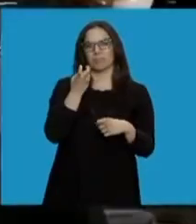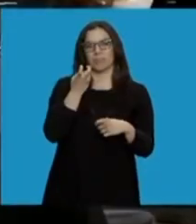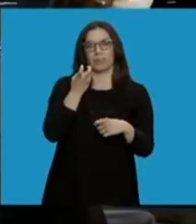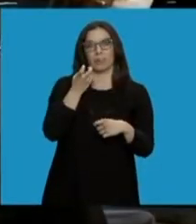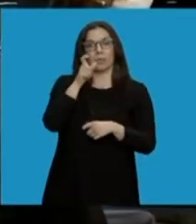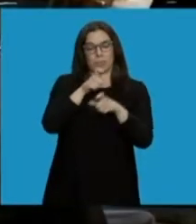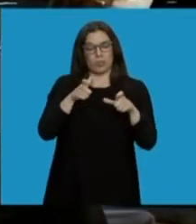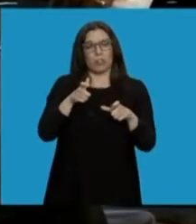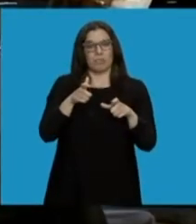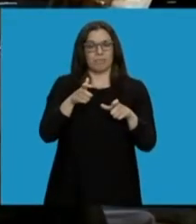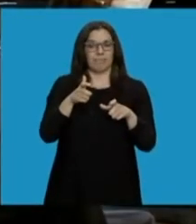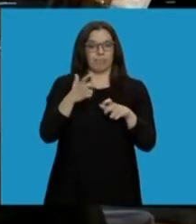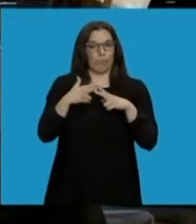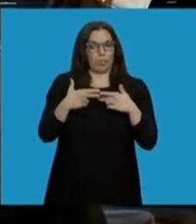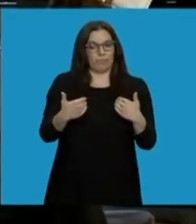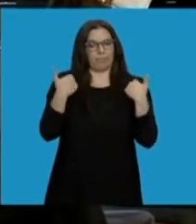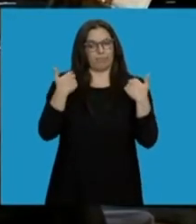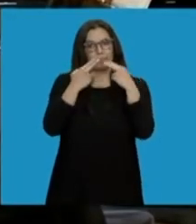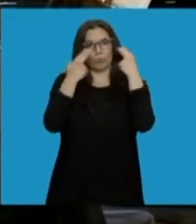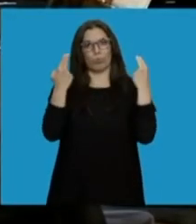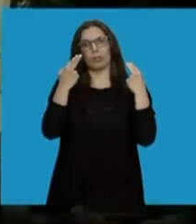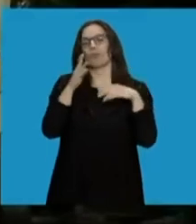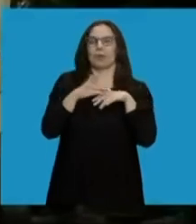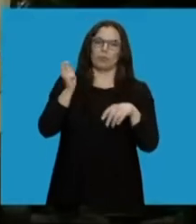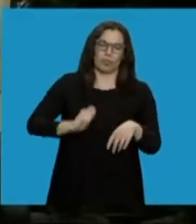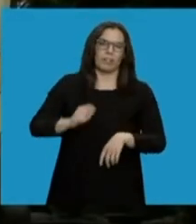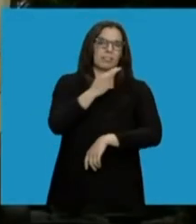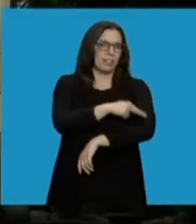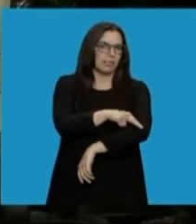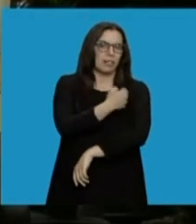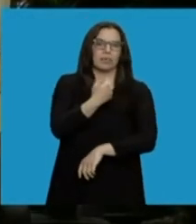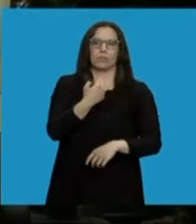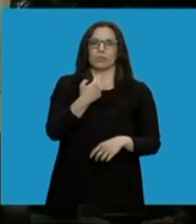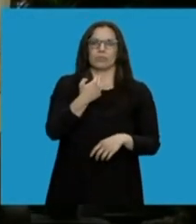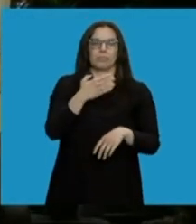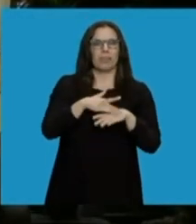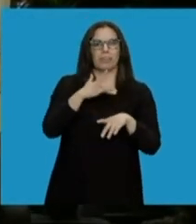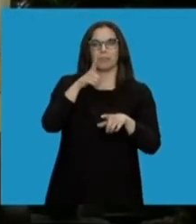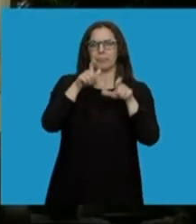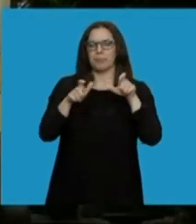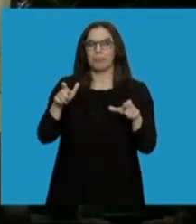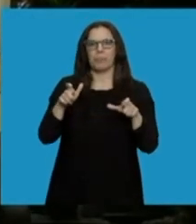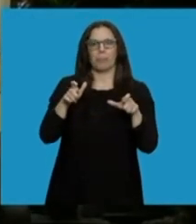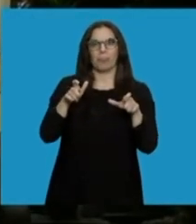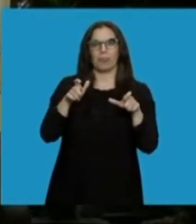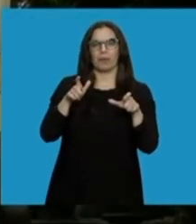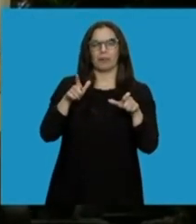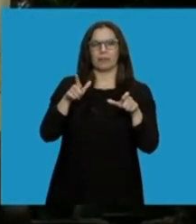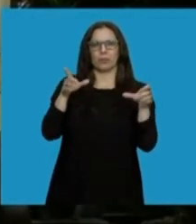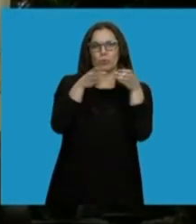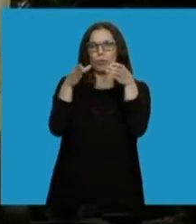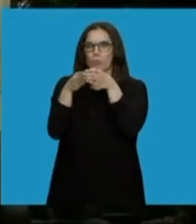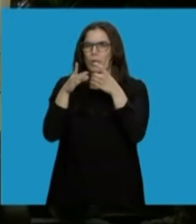tenemos responsabilidades públicas, para el colectivo sanitario, para quienes han estado desarrollando en los cuerpos